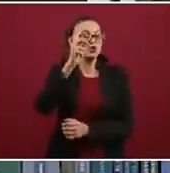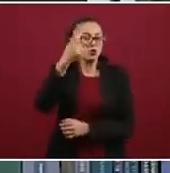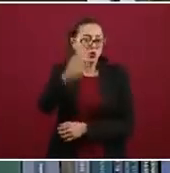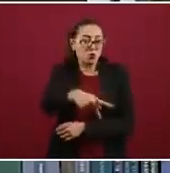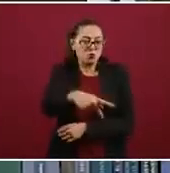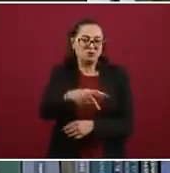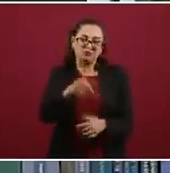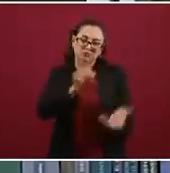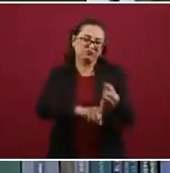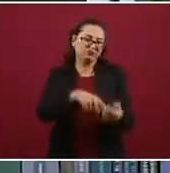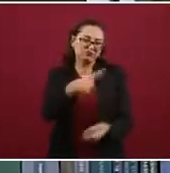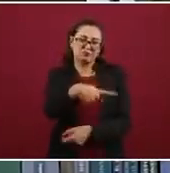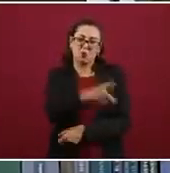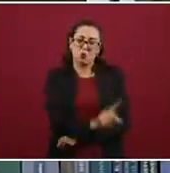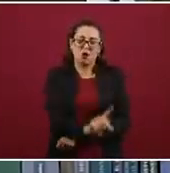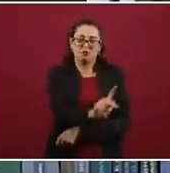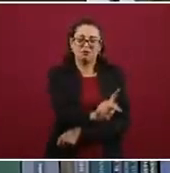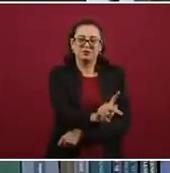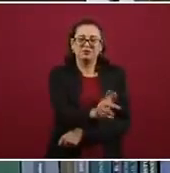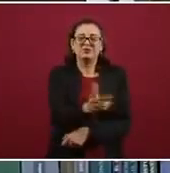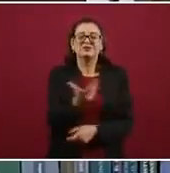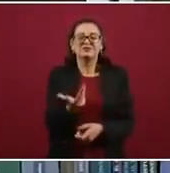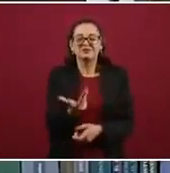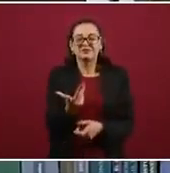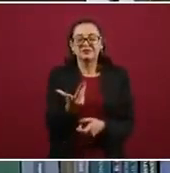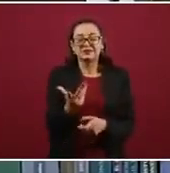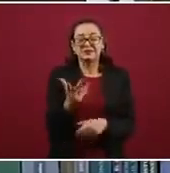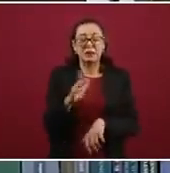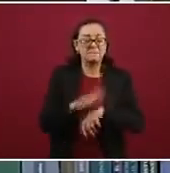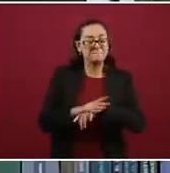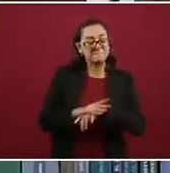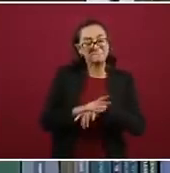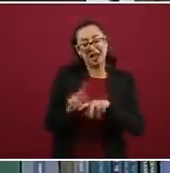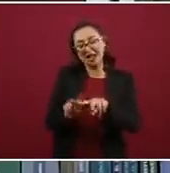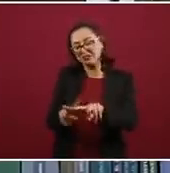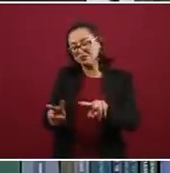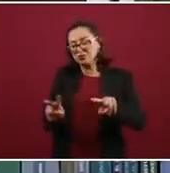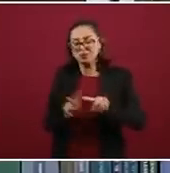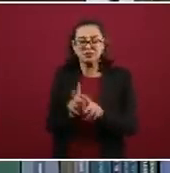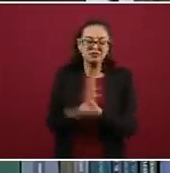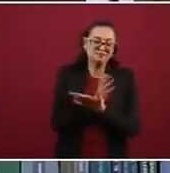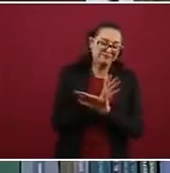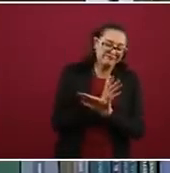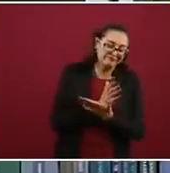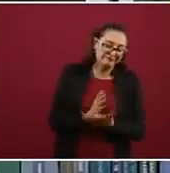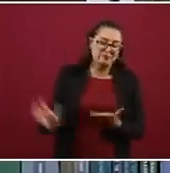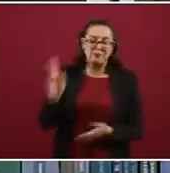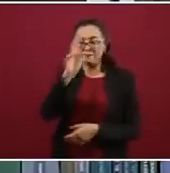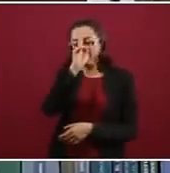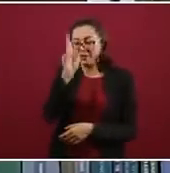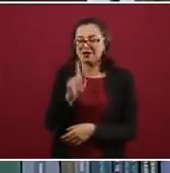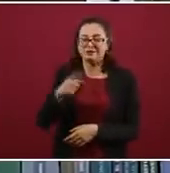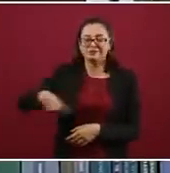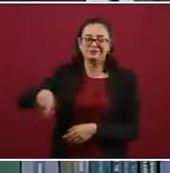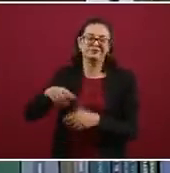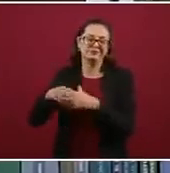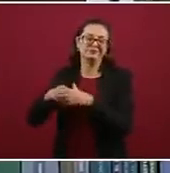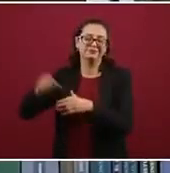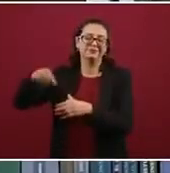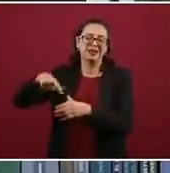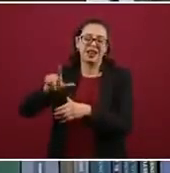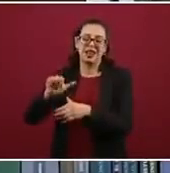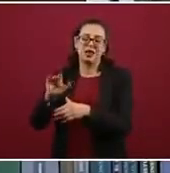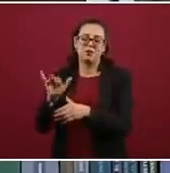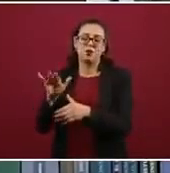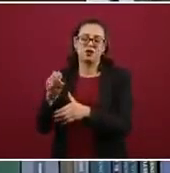pueblos. Entonces, digamos, los indios más desprotegidos de Nueva España eran los indios